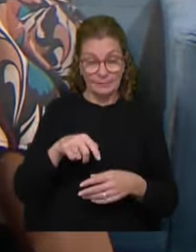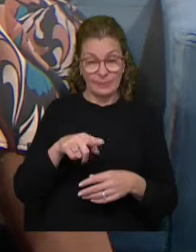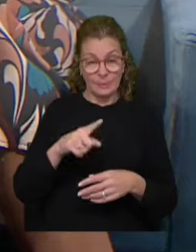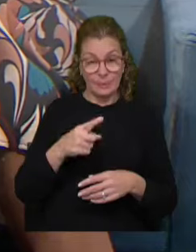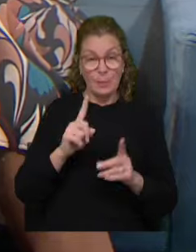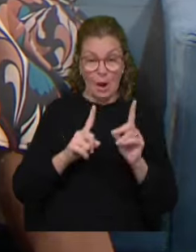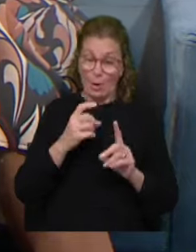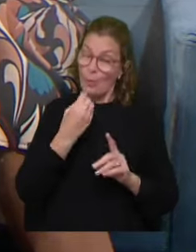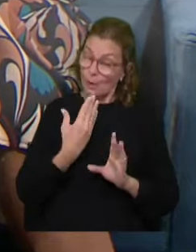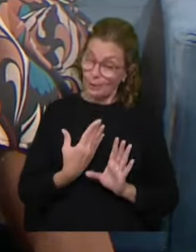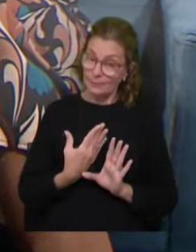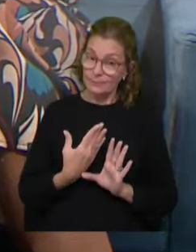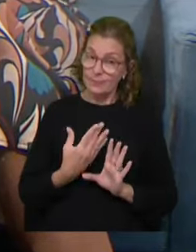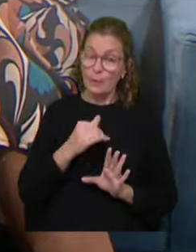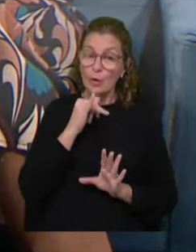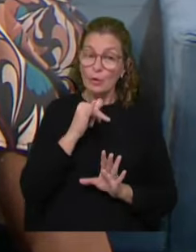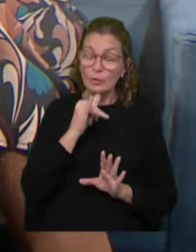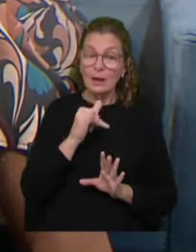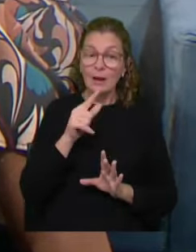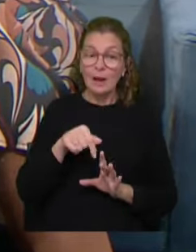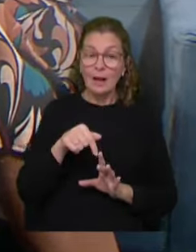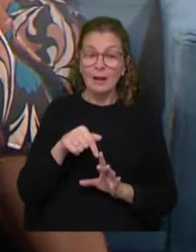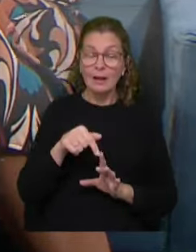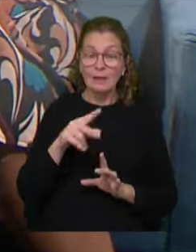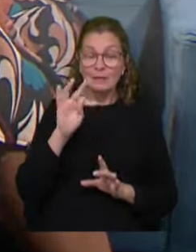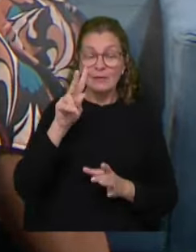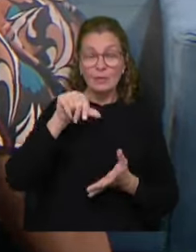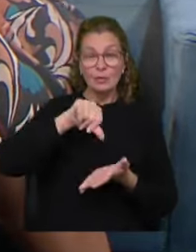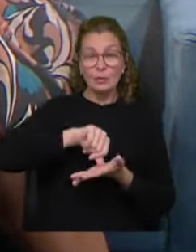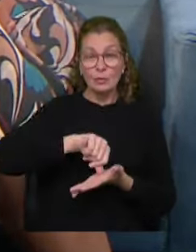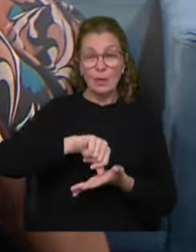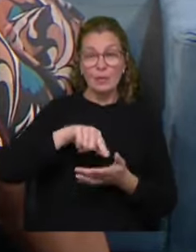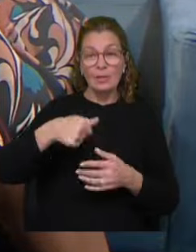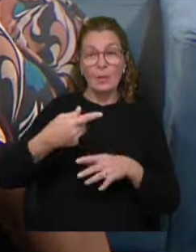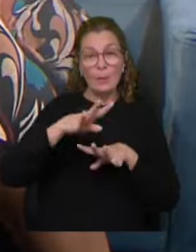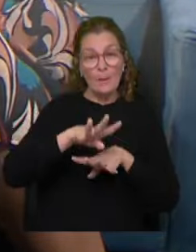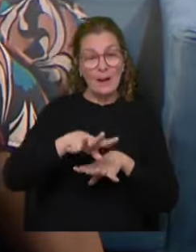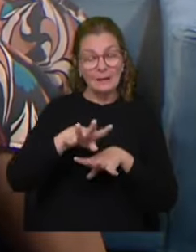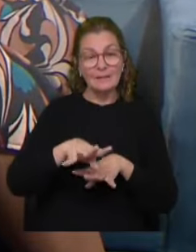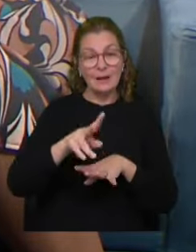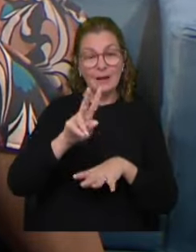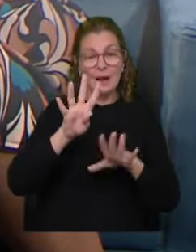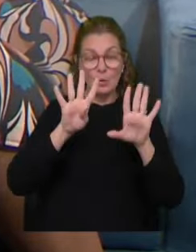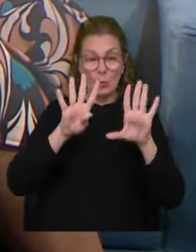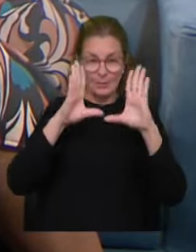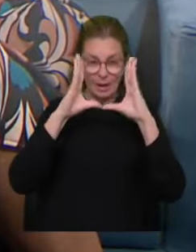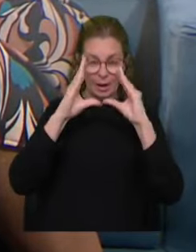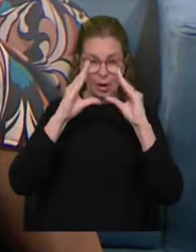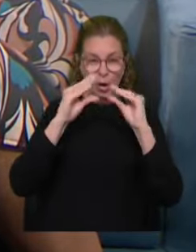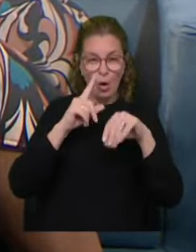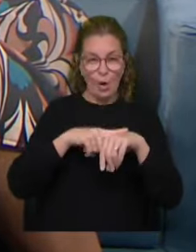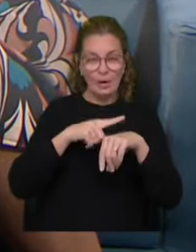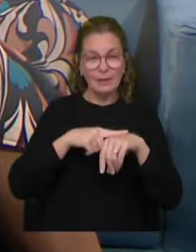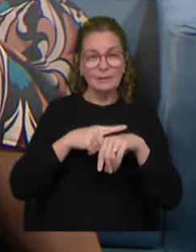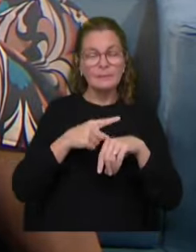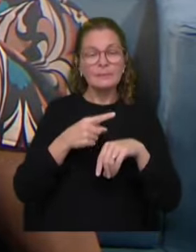una buena causa. Exactamente, le vamos a contar un contenido que va a haber acá en TV Ciudad que se llama... Después de la marcha. Después de la marcha, a las 21 horas, se llama Trazos de la